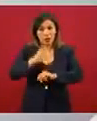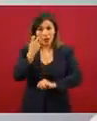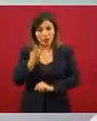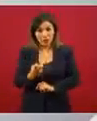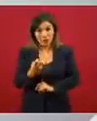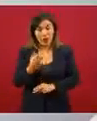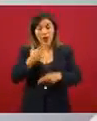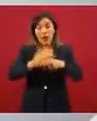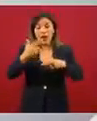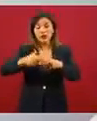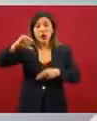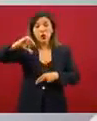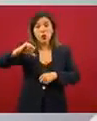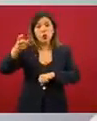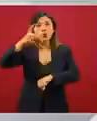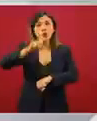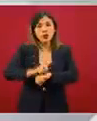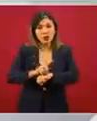hasta el día de hoy.